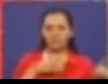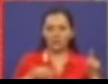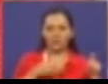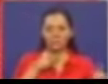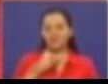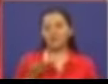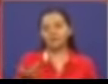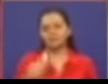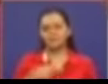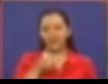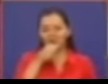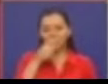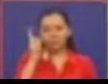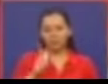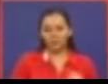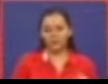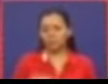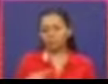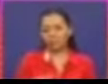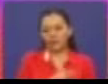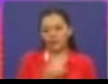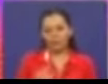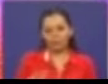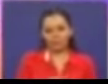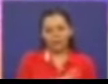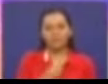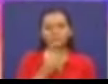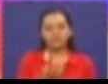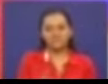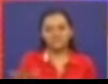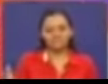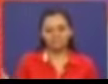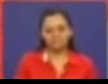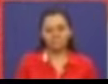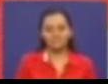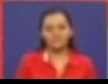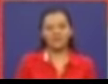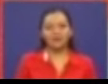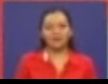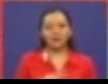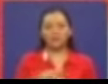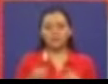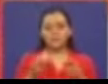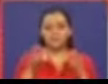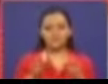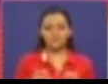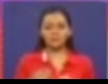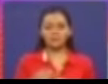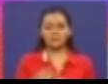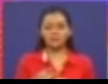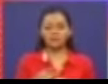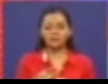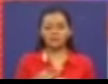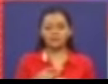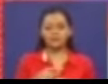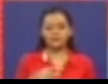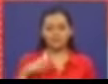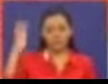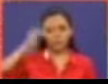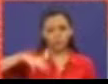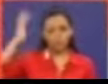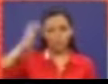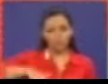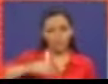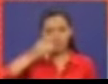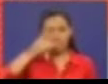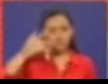podido cantar, presidente? Bueno, canté peor que de costumbre. Dicho sea de paso, hay una fuerte temporada de lluvias en